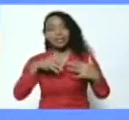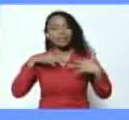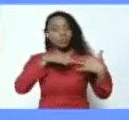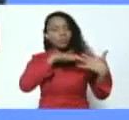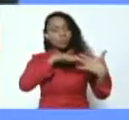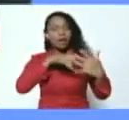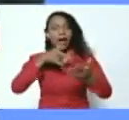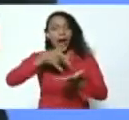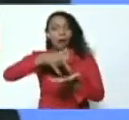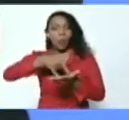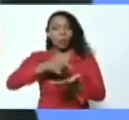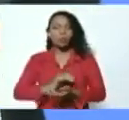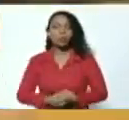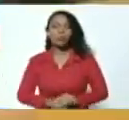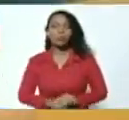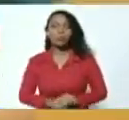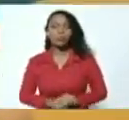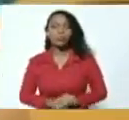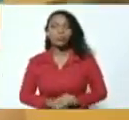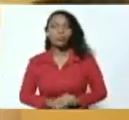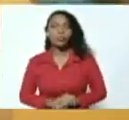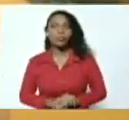Carabobo.